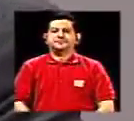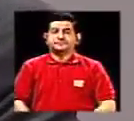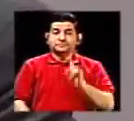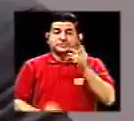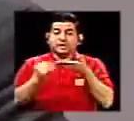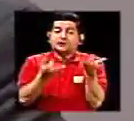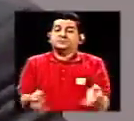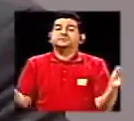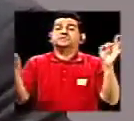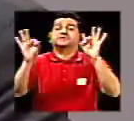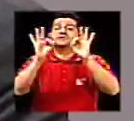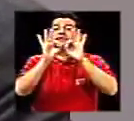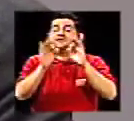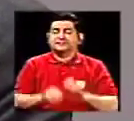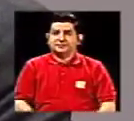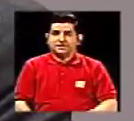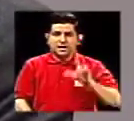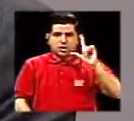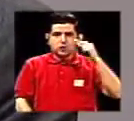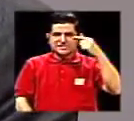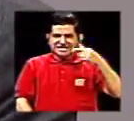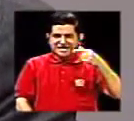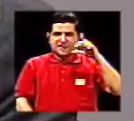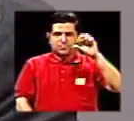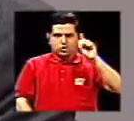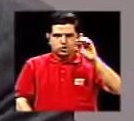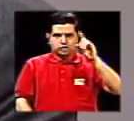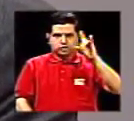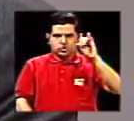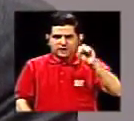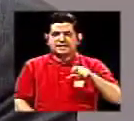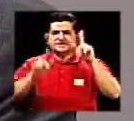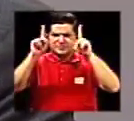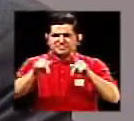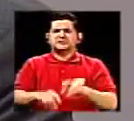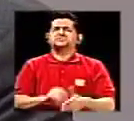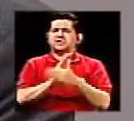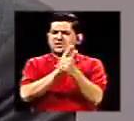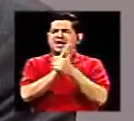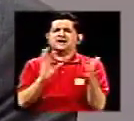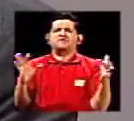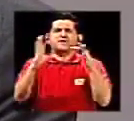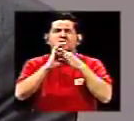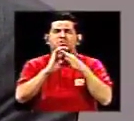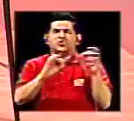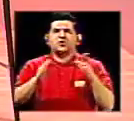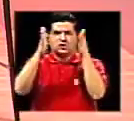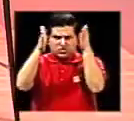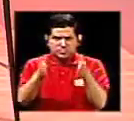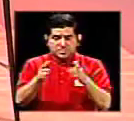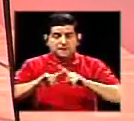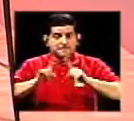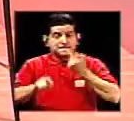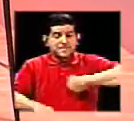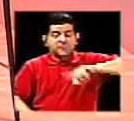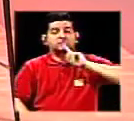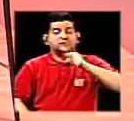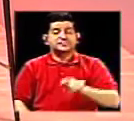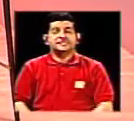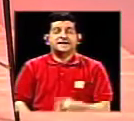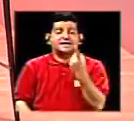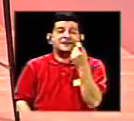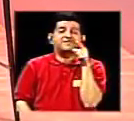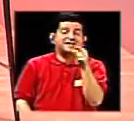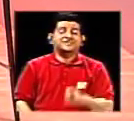cosa fundamental, Luis Guillermo es una persona muy capaz, con mucho vínculo con el costarricense, pero nosotros le decíamos, te falta